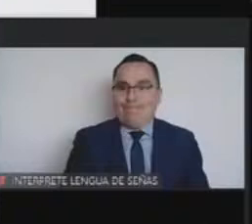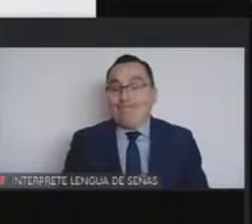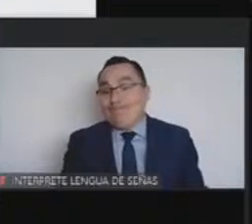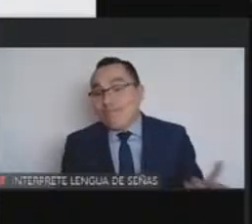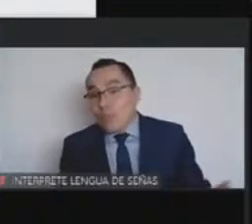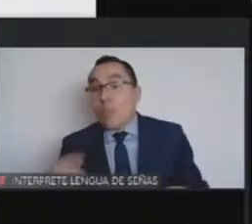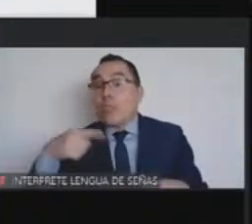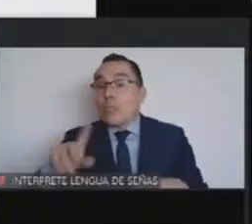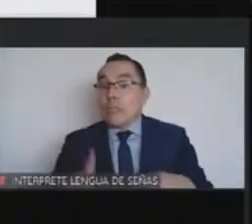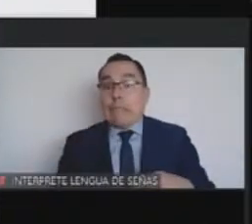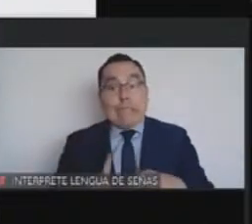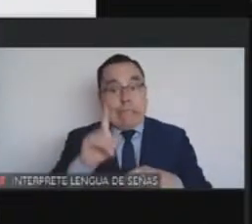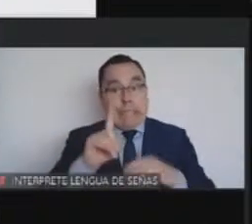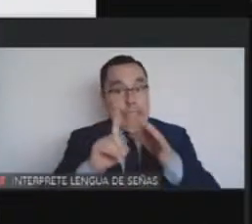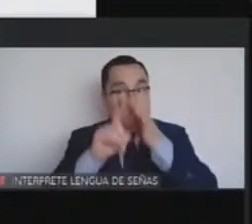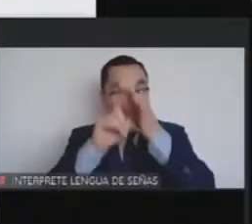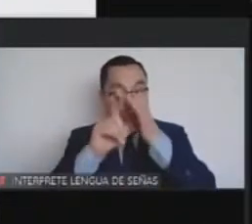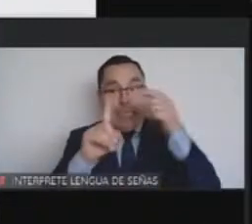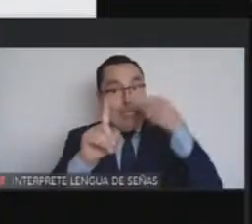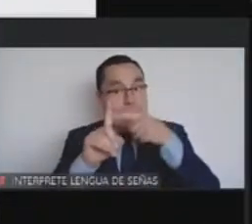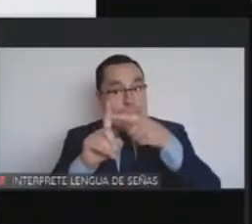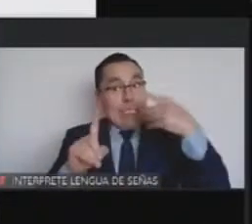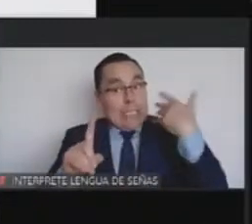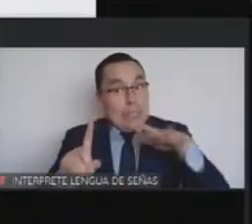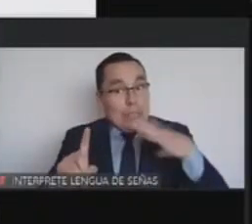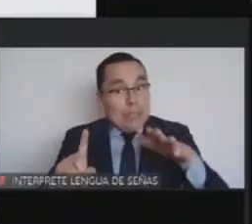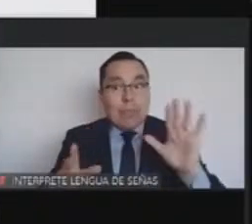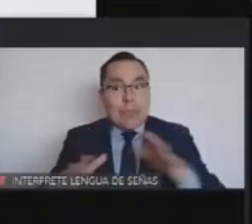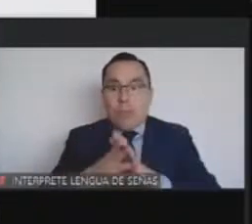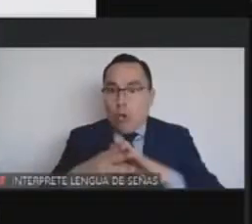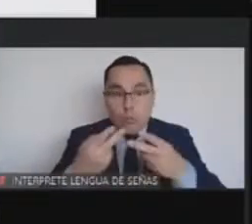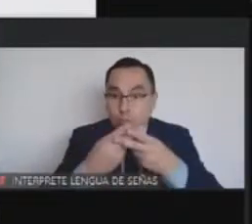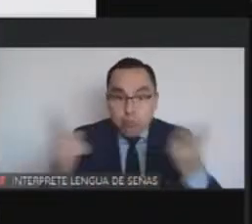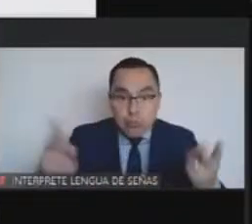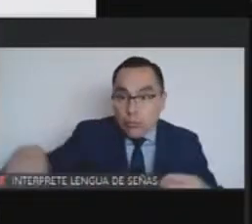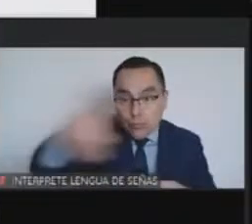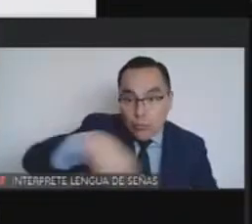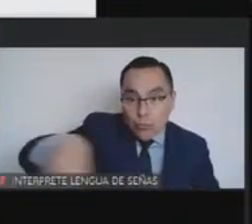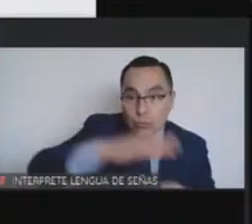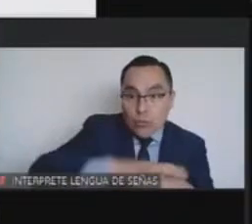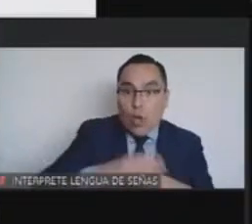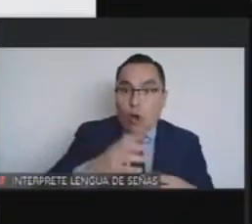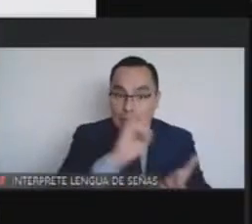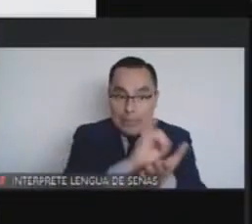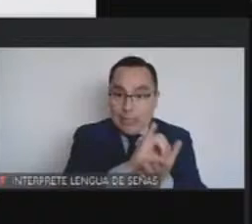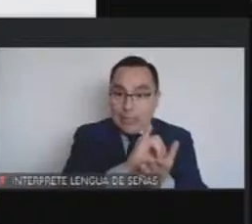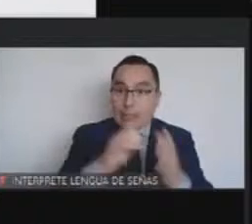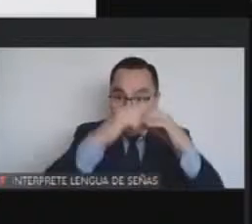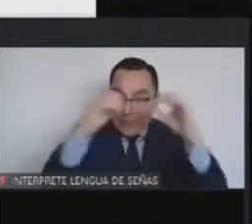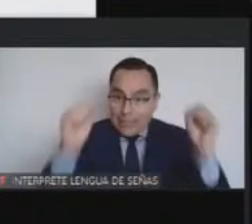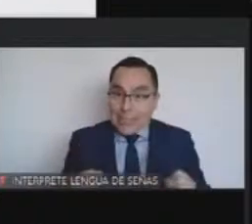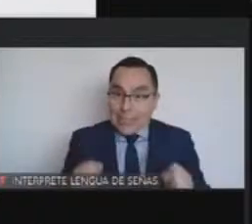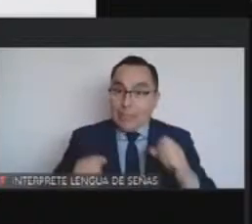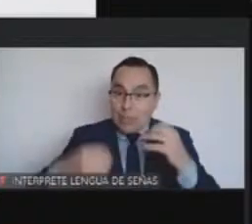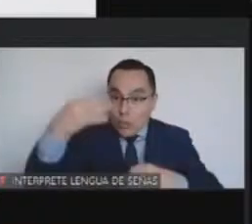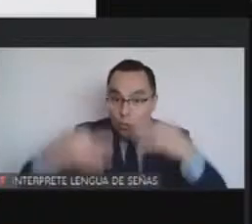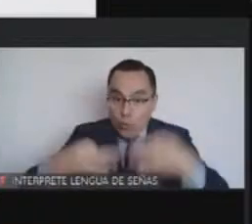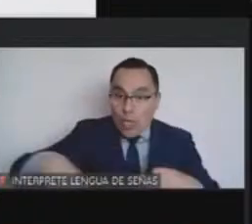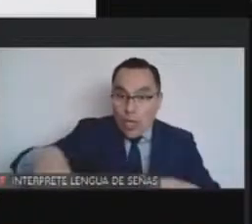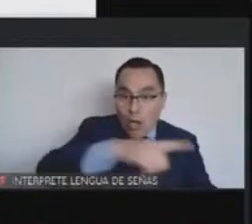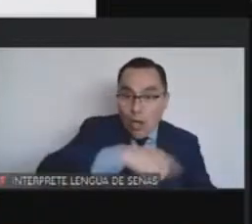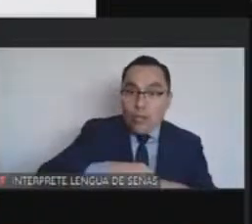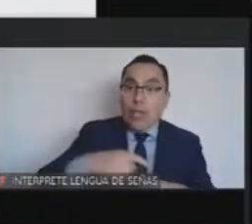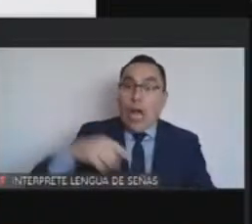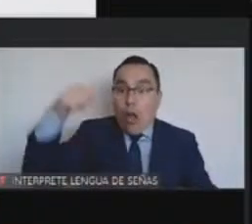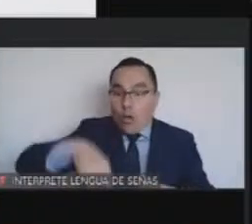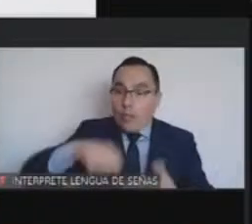por lo siguiente, porque colectivamente en el sistema institucional chileno nosotros hemos puesto muchísimo